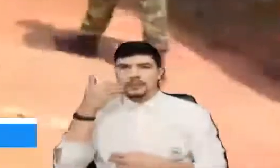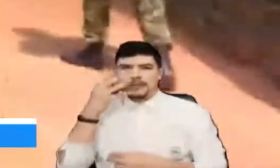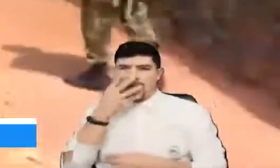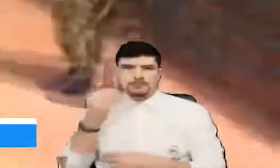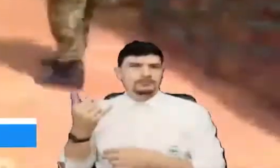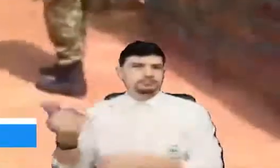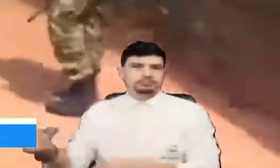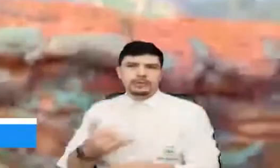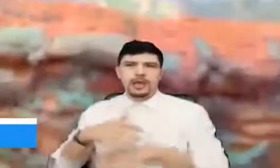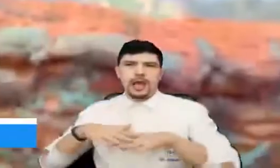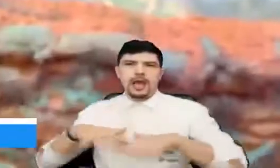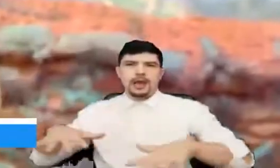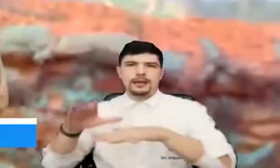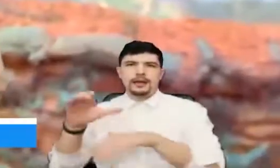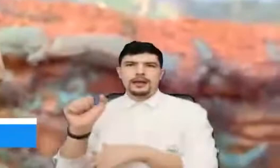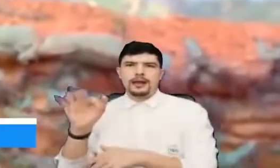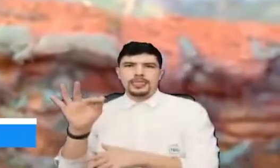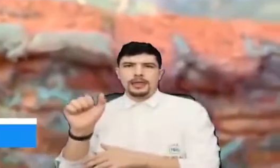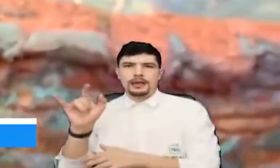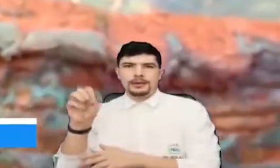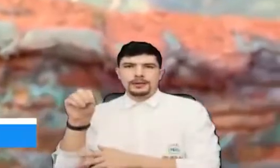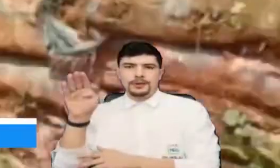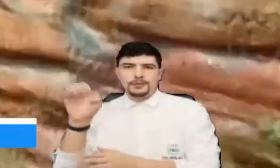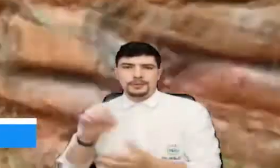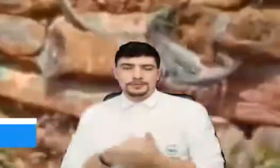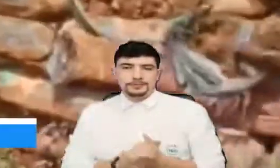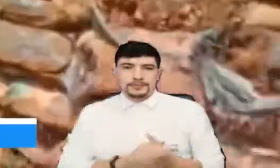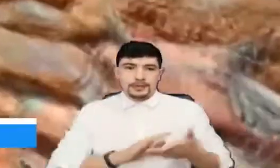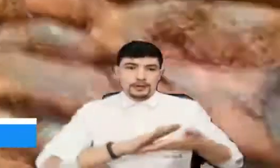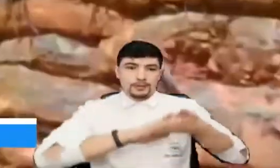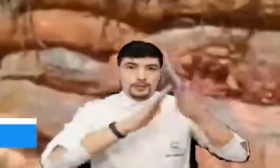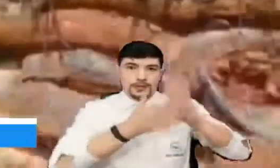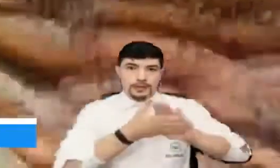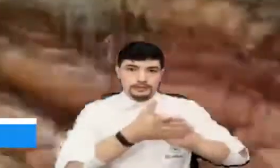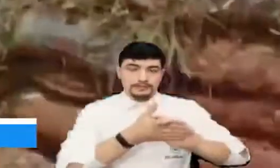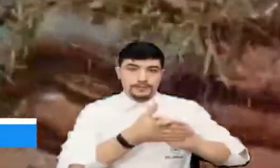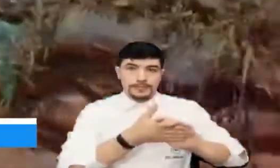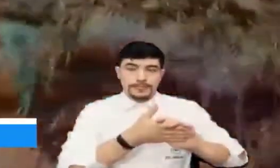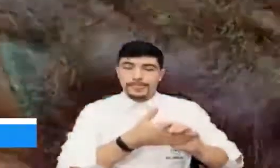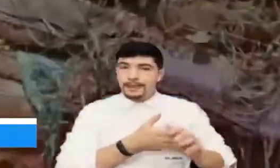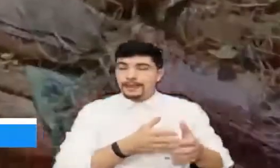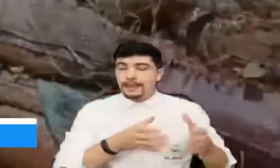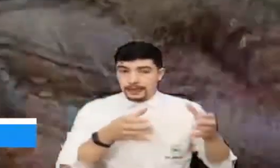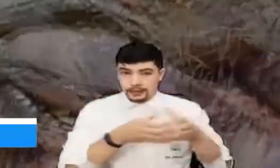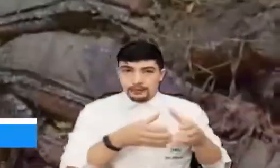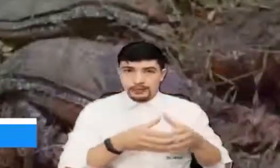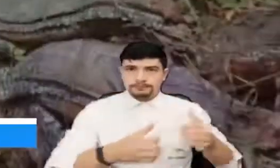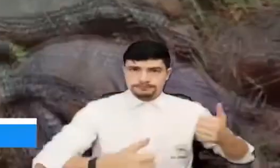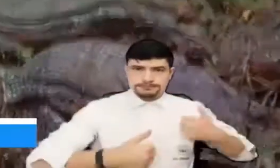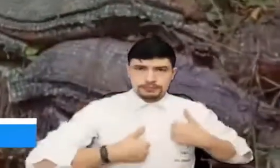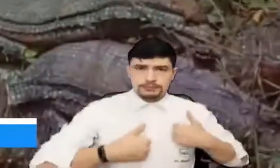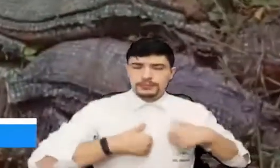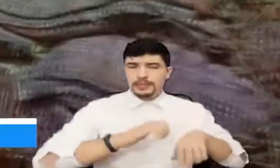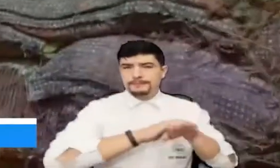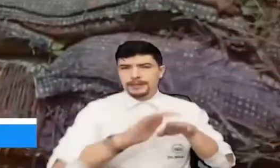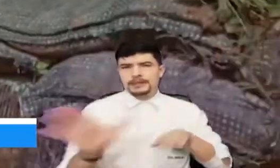Vulcano hizo extensiva la invitación a las comunidades del departamento a que denuncien a la línea gratuita 147 cualquier hecho sospechoso.